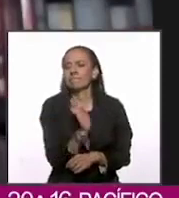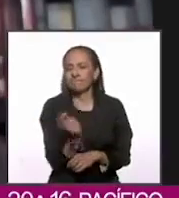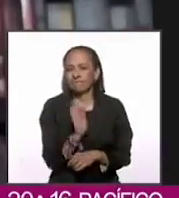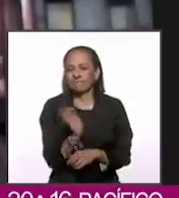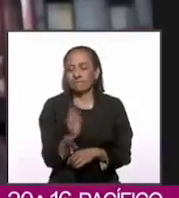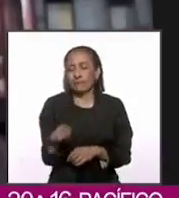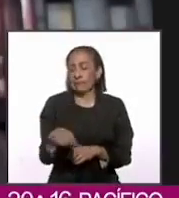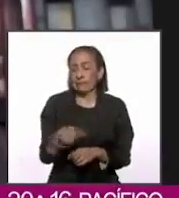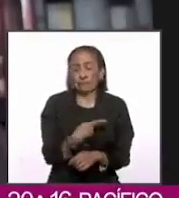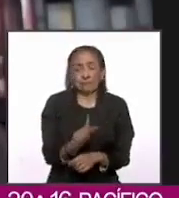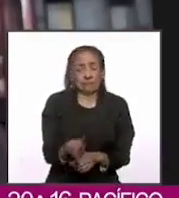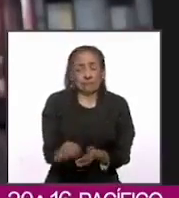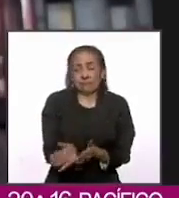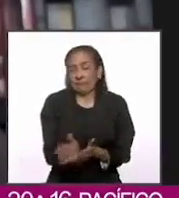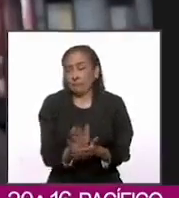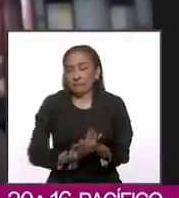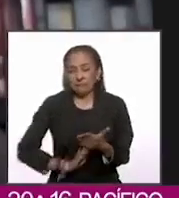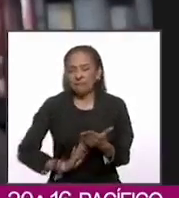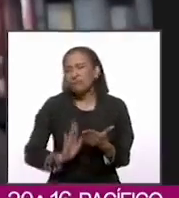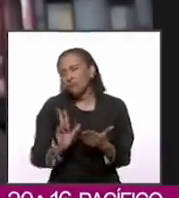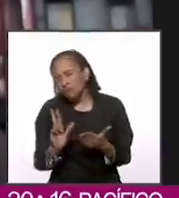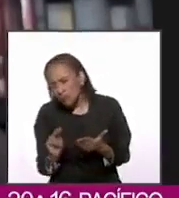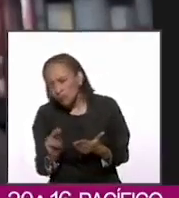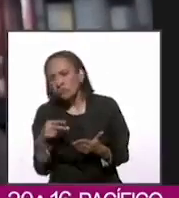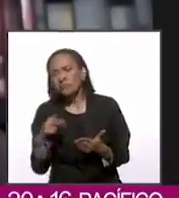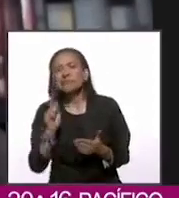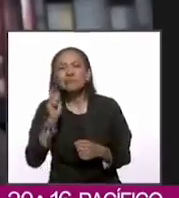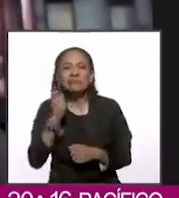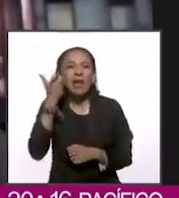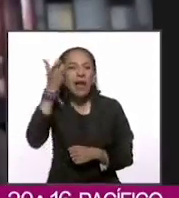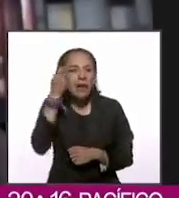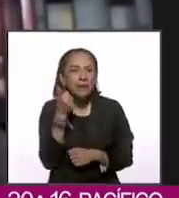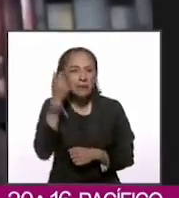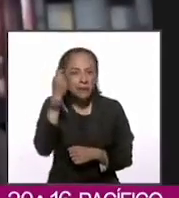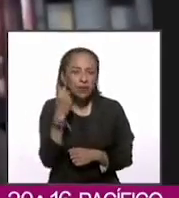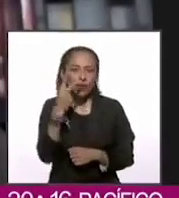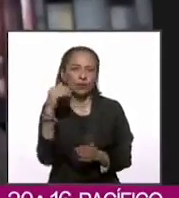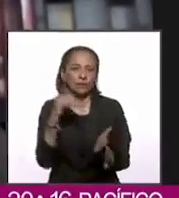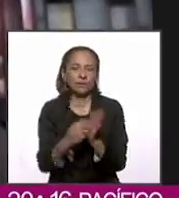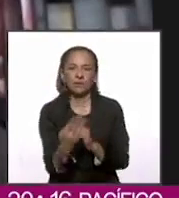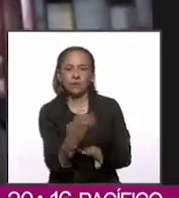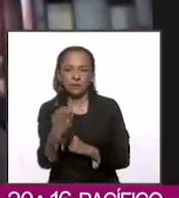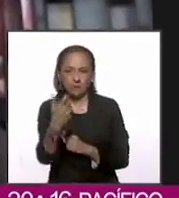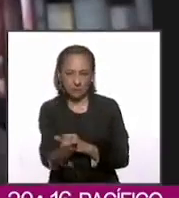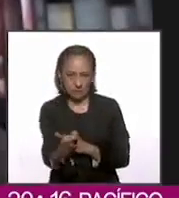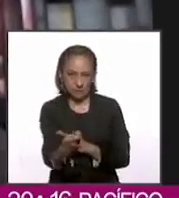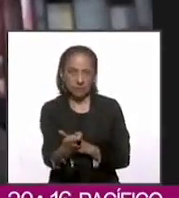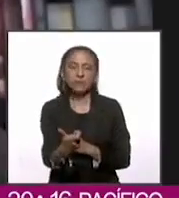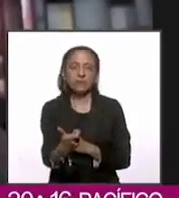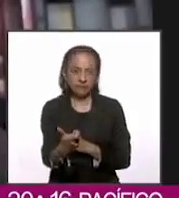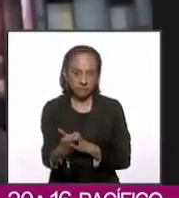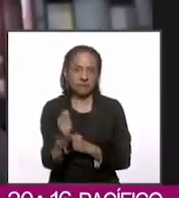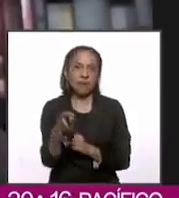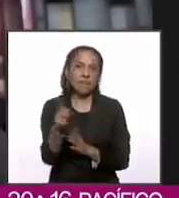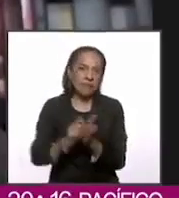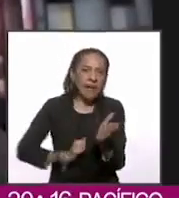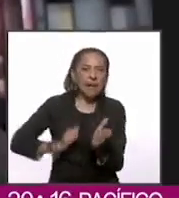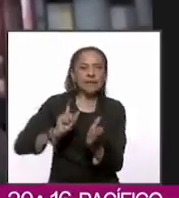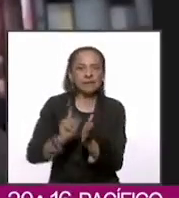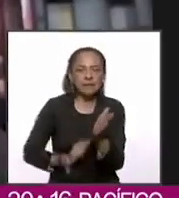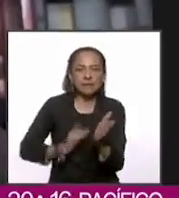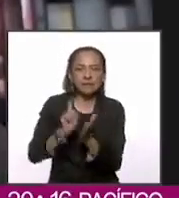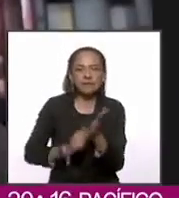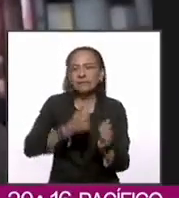de pobreza, pero que pues una pensión universal, ¿no? Los 2.400 pesos que se asignan al mes por